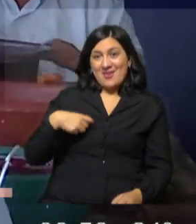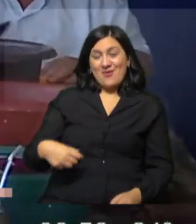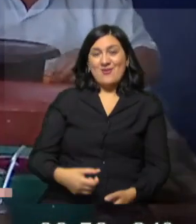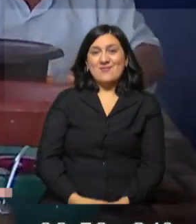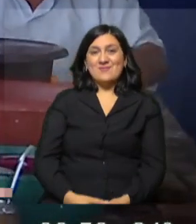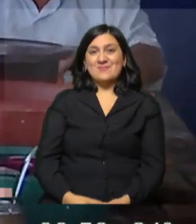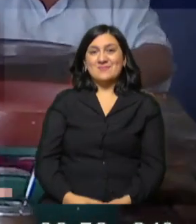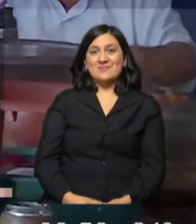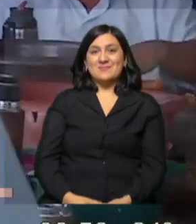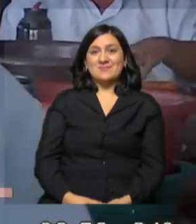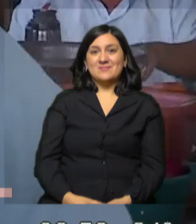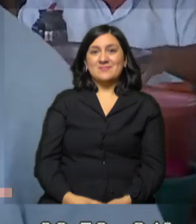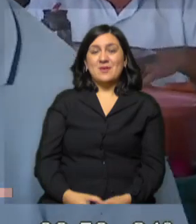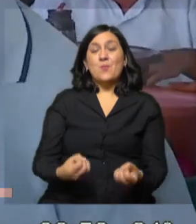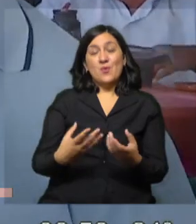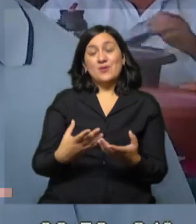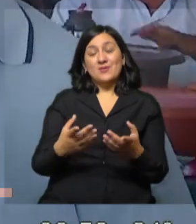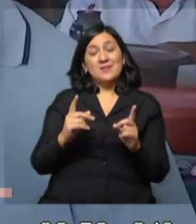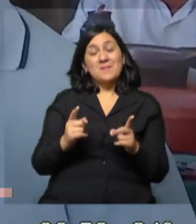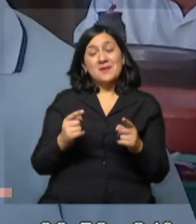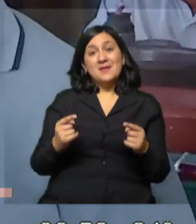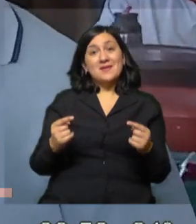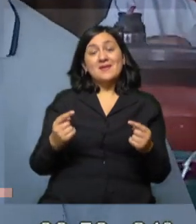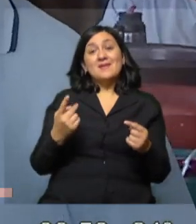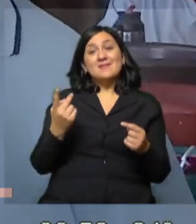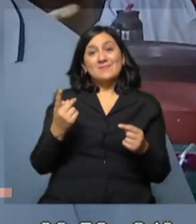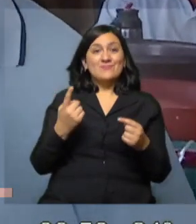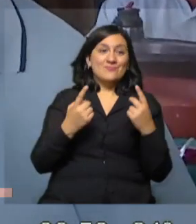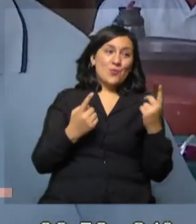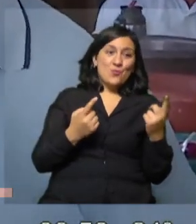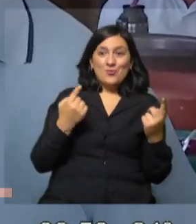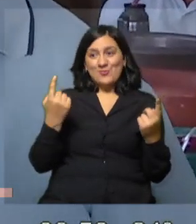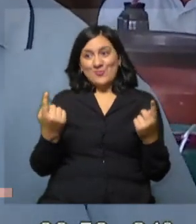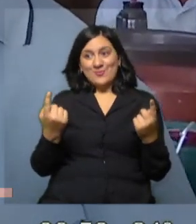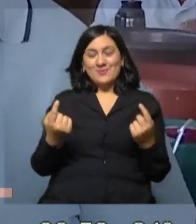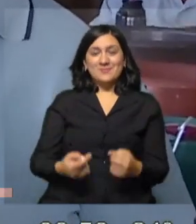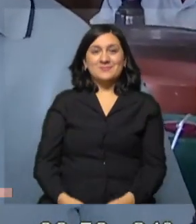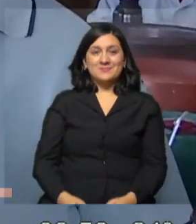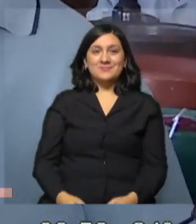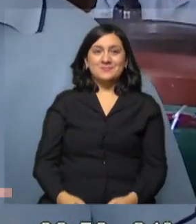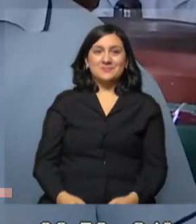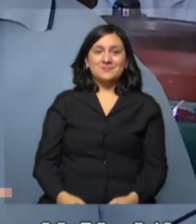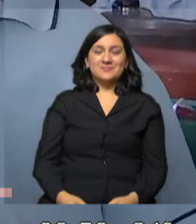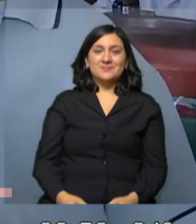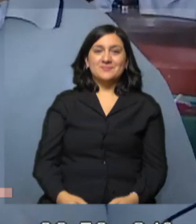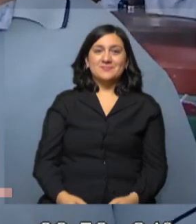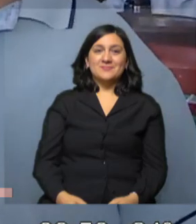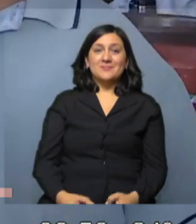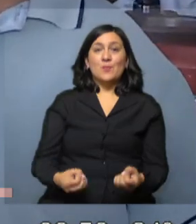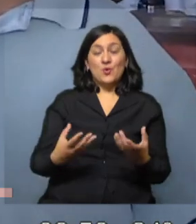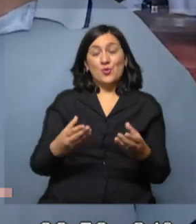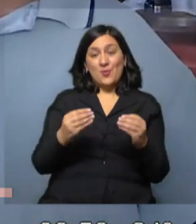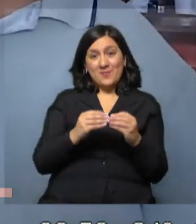Bien, estamos buenos, empatamos acá también, hay empate técnico en virtud de lo que va a suceder en el encuentro de hoy, así que bueno,